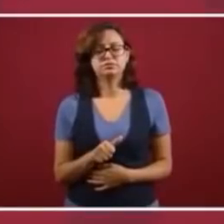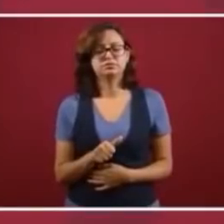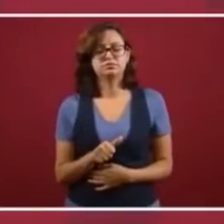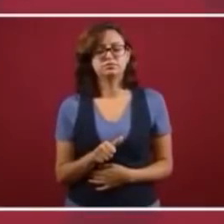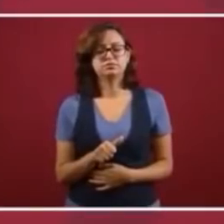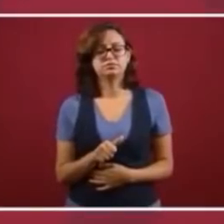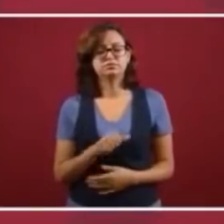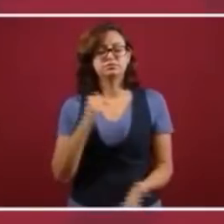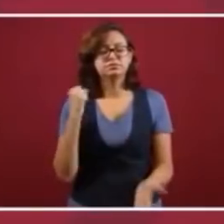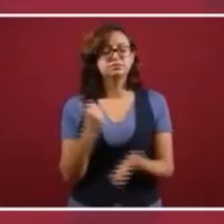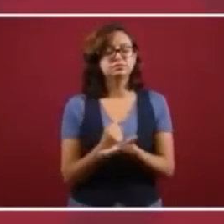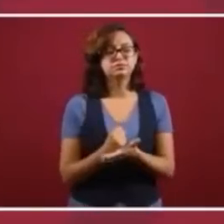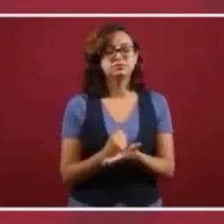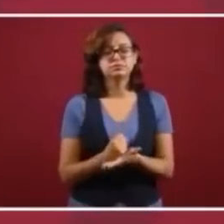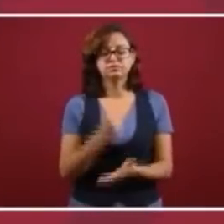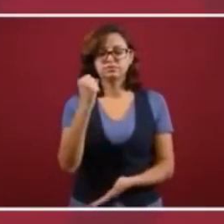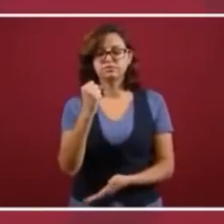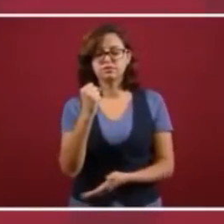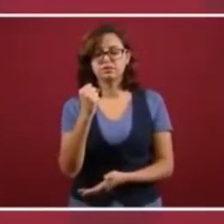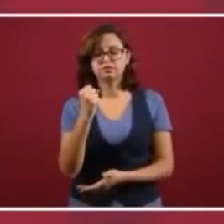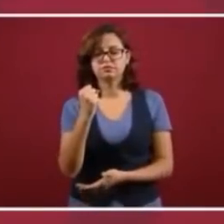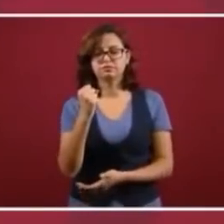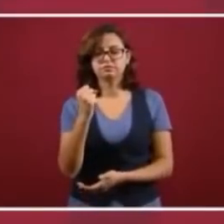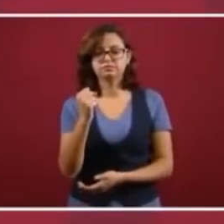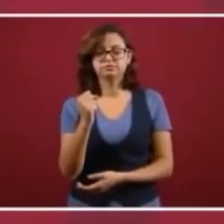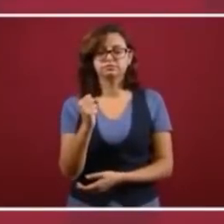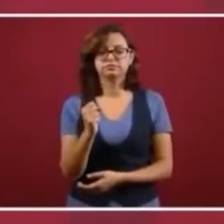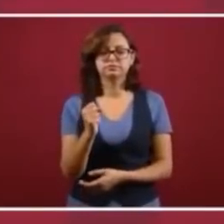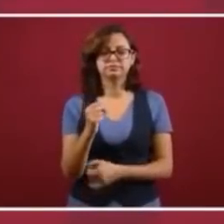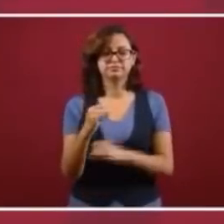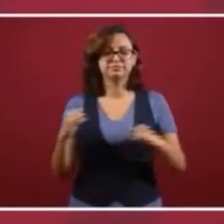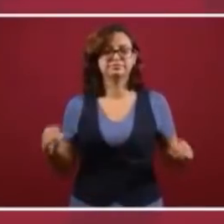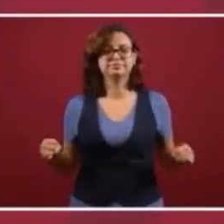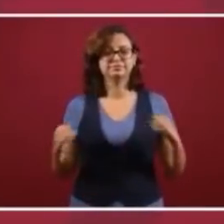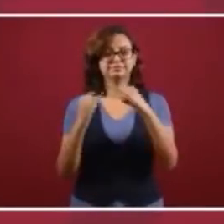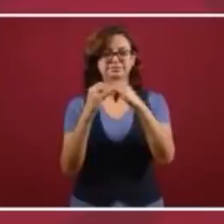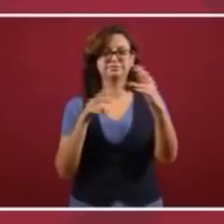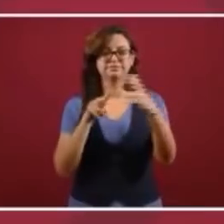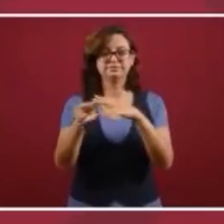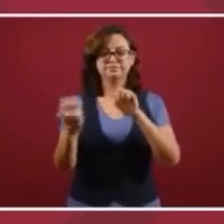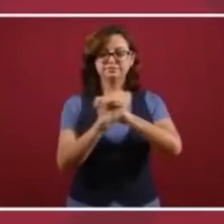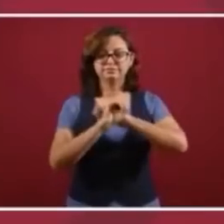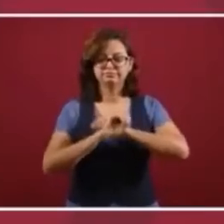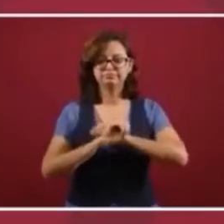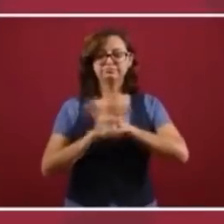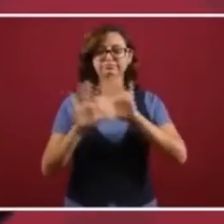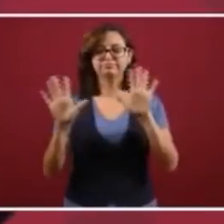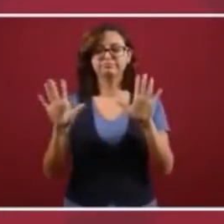de el Instituto de la Transparencia.